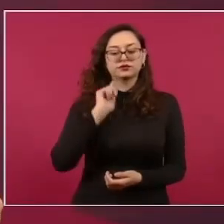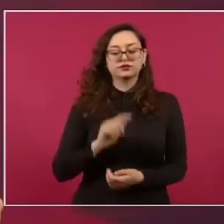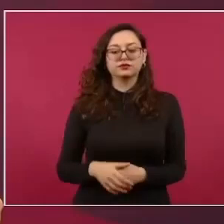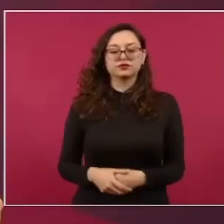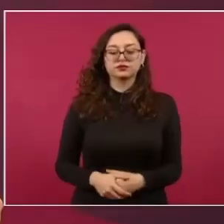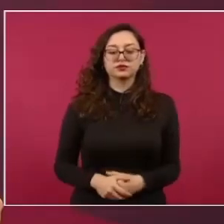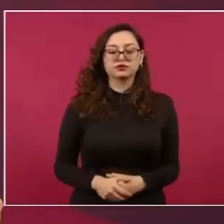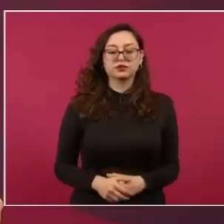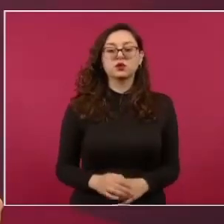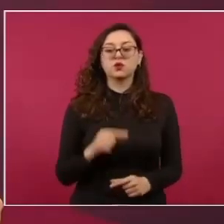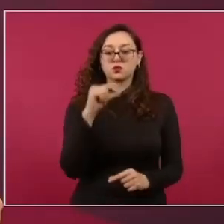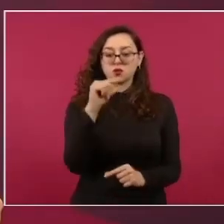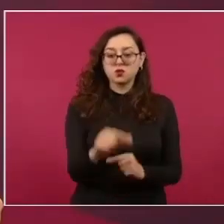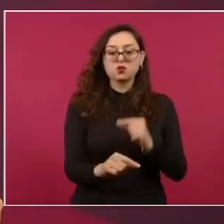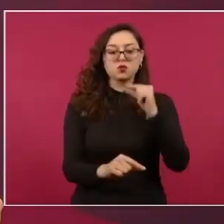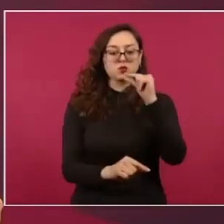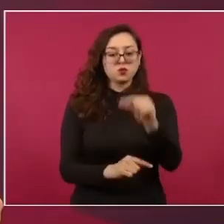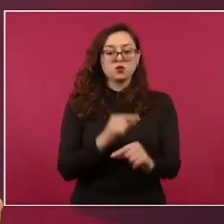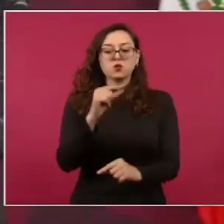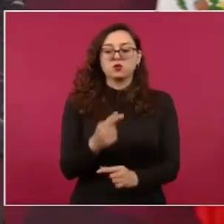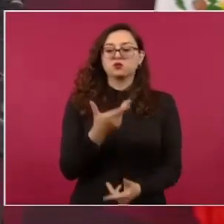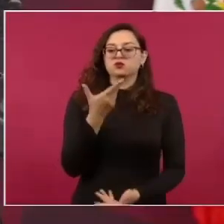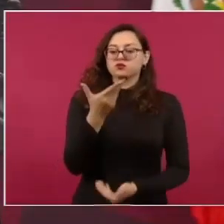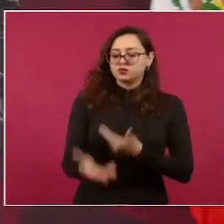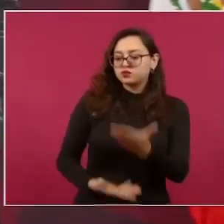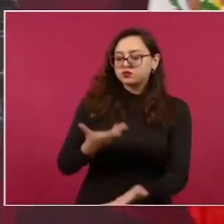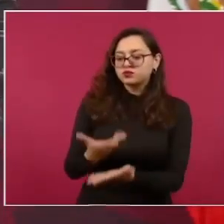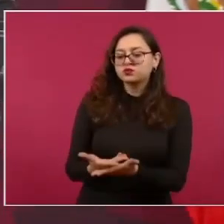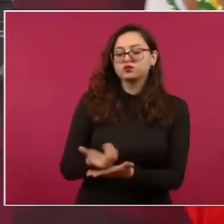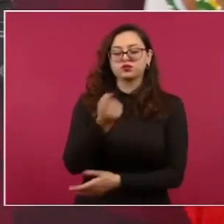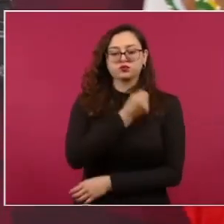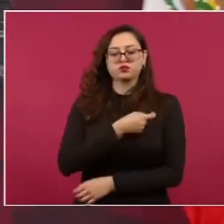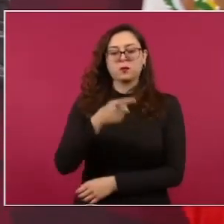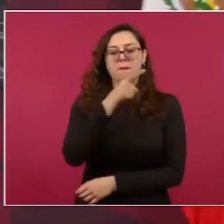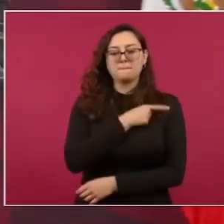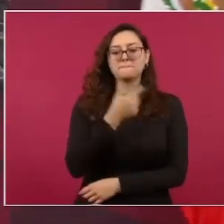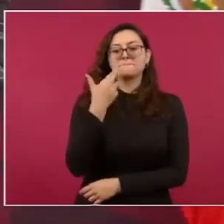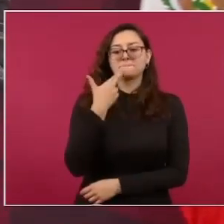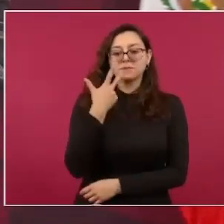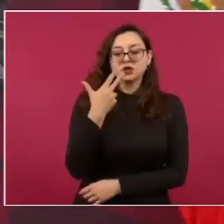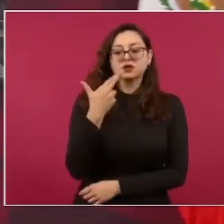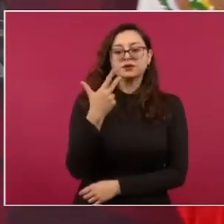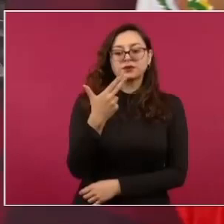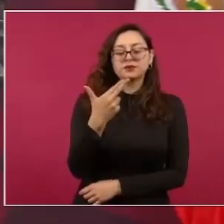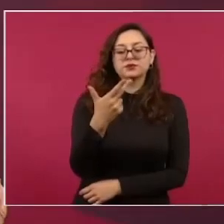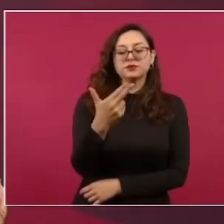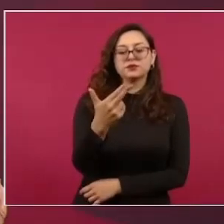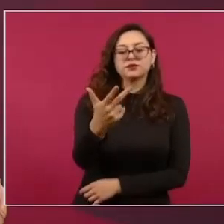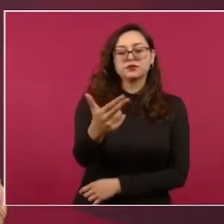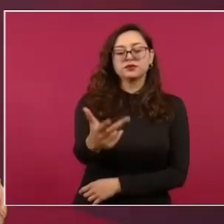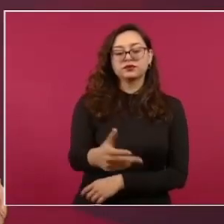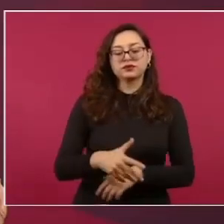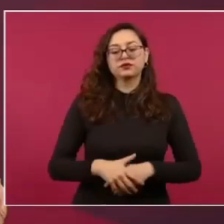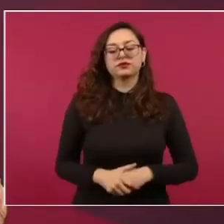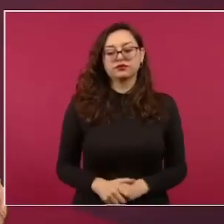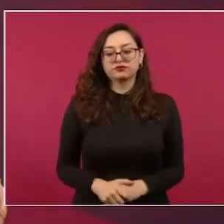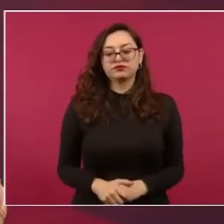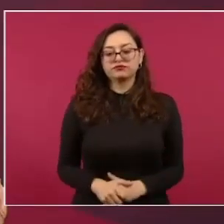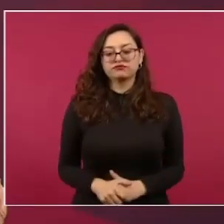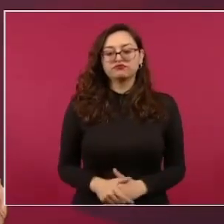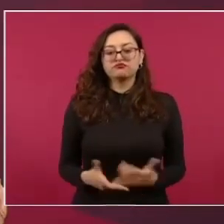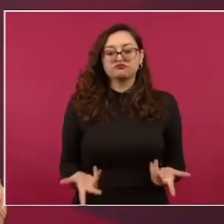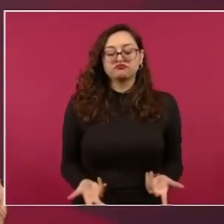más el servicio de salud en el Seguro Social. A mí me da muchísimo gusto, la verdad, estar